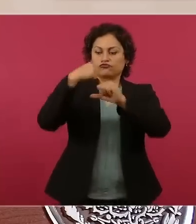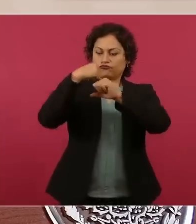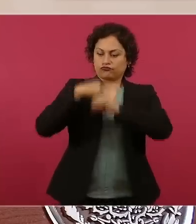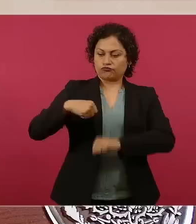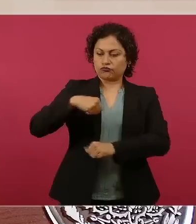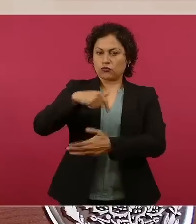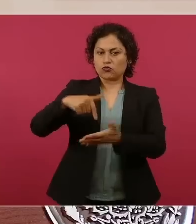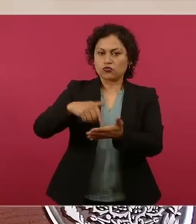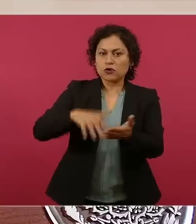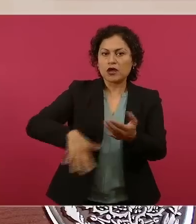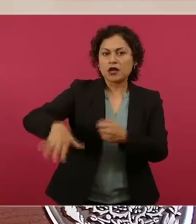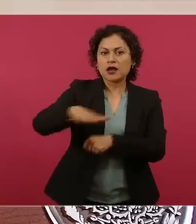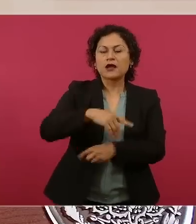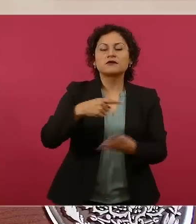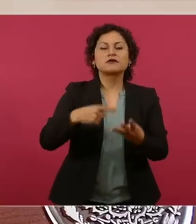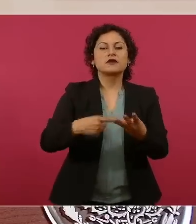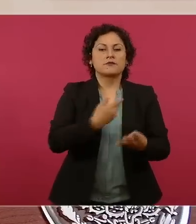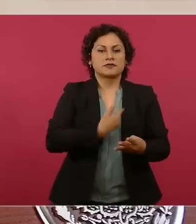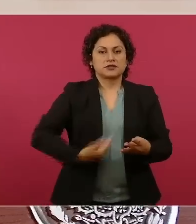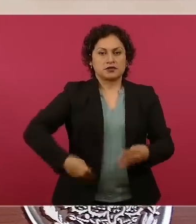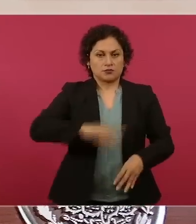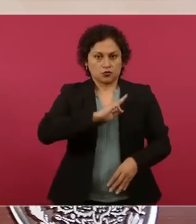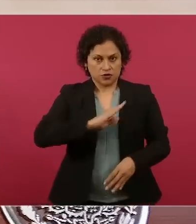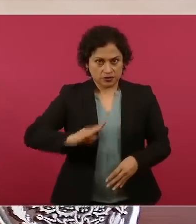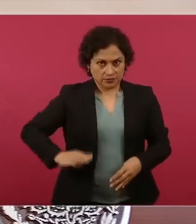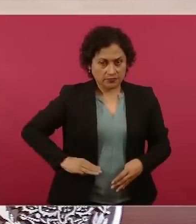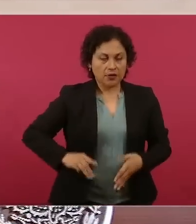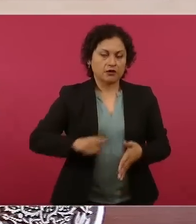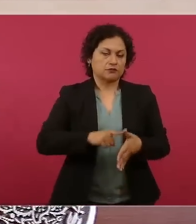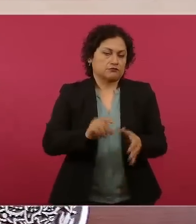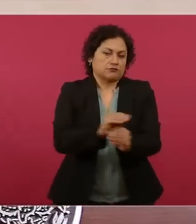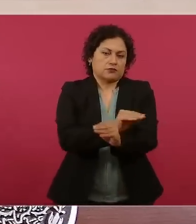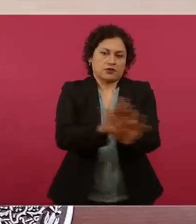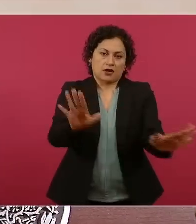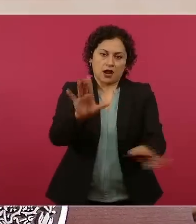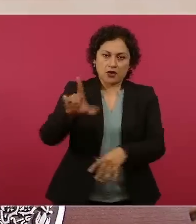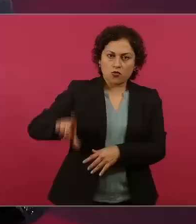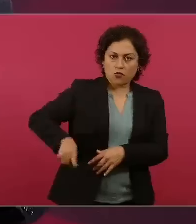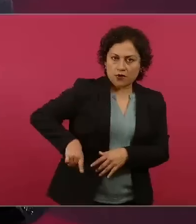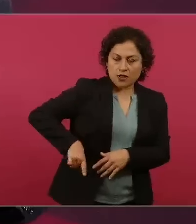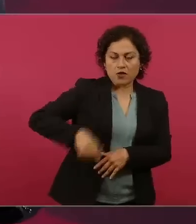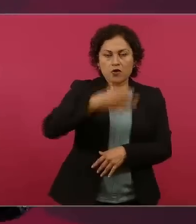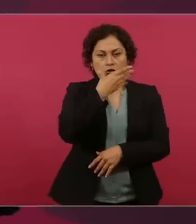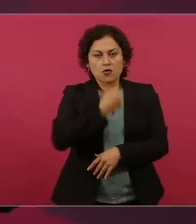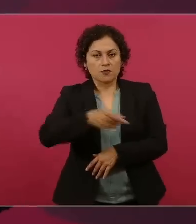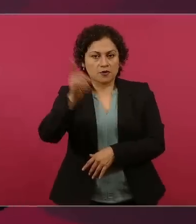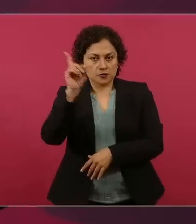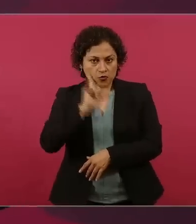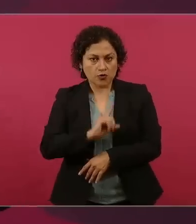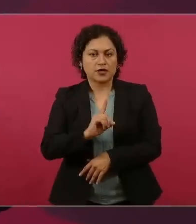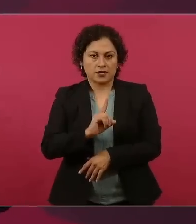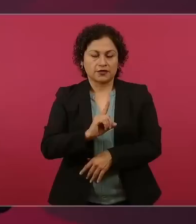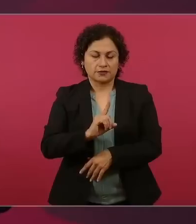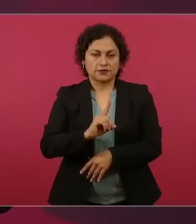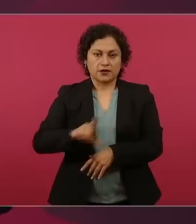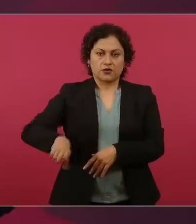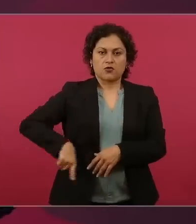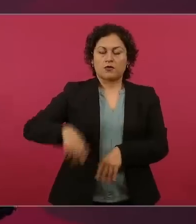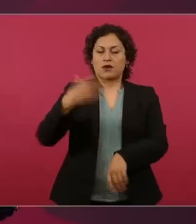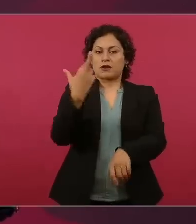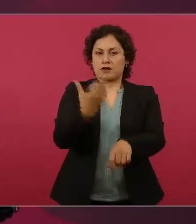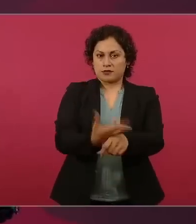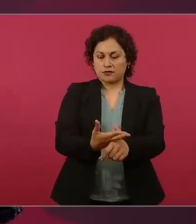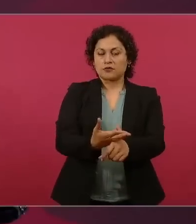presidentes municipales y desde luego gobernadores, gobernadoras que ayudan